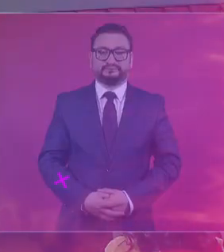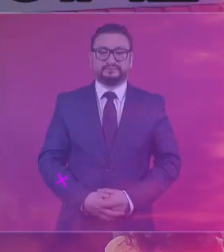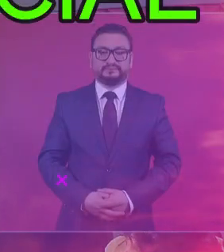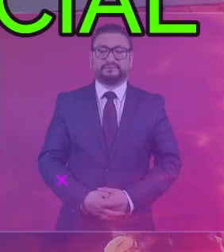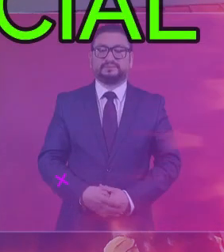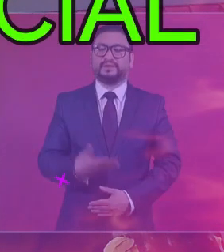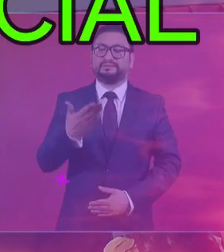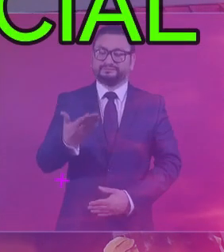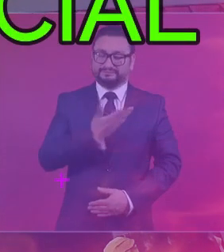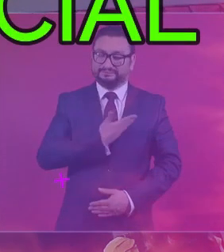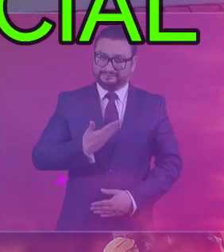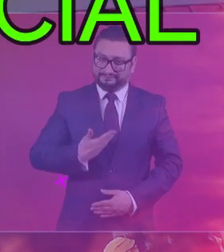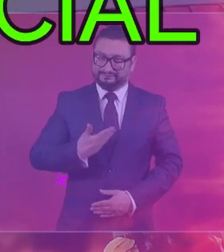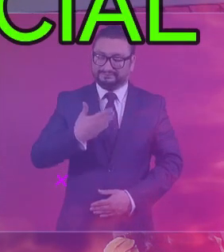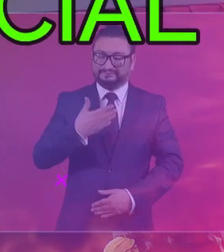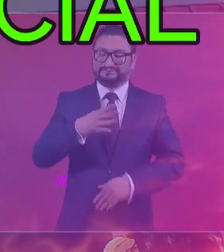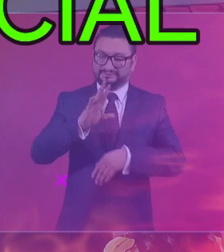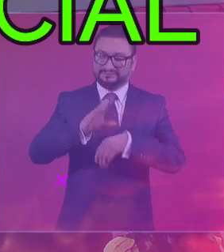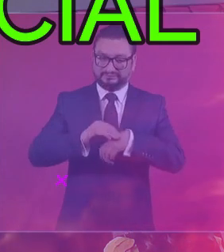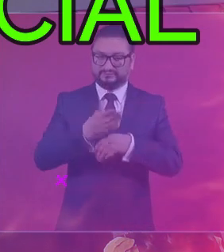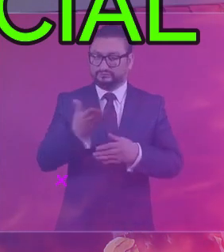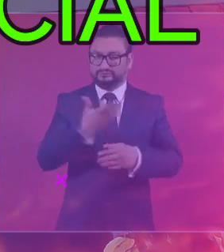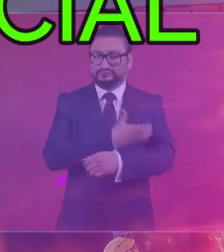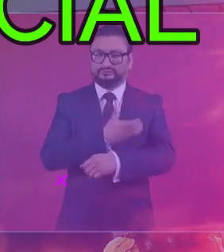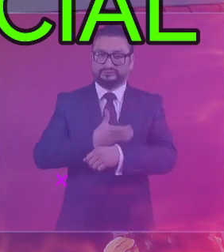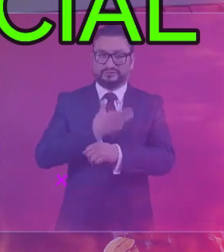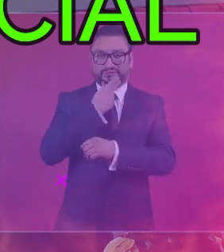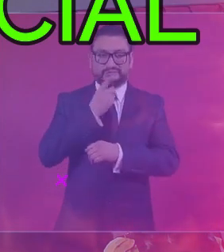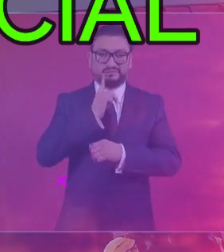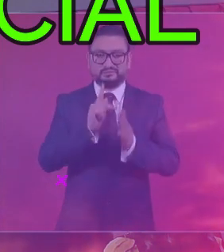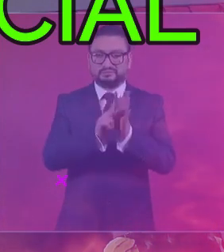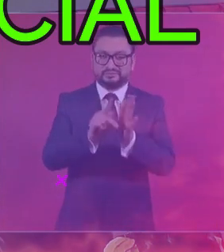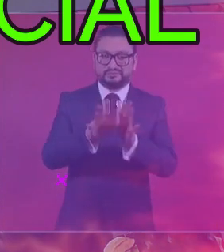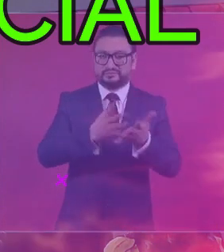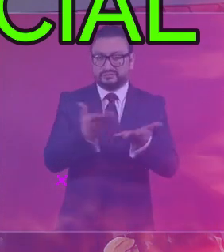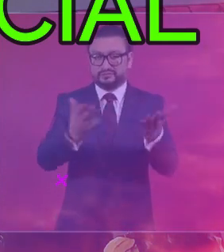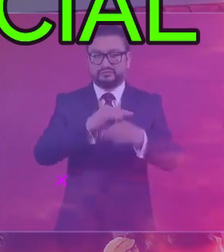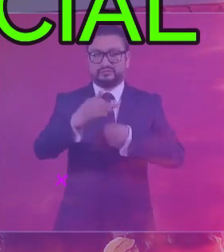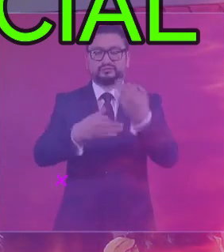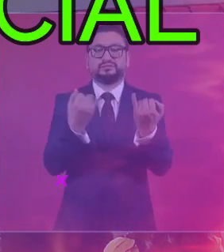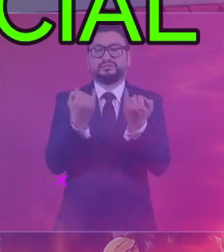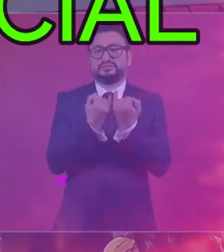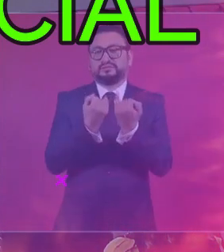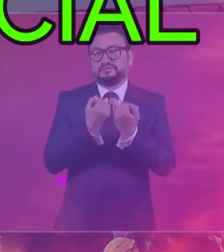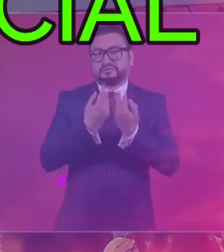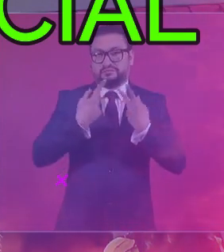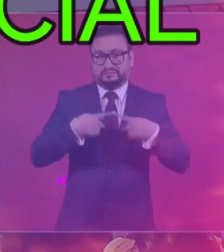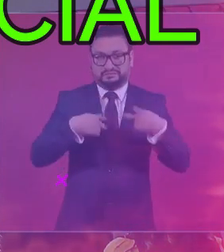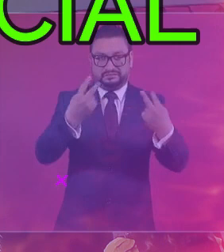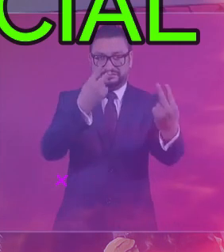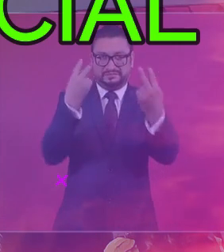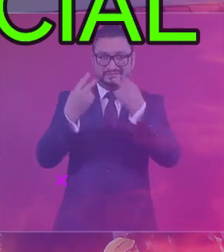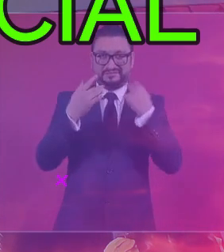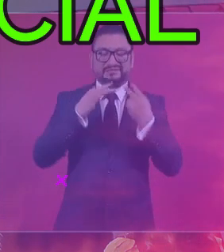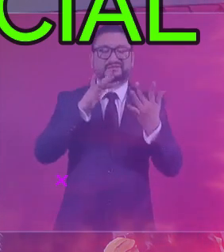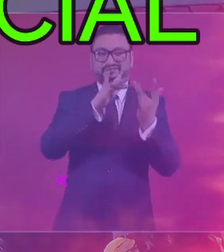el día de hoy llegó Luisa María Alcalde Luján, la secretaria de Gobernación, que está en ese cargo y no nos vamos a cansar de